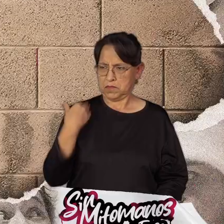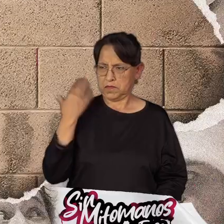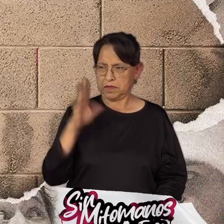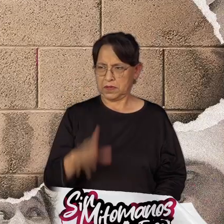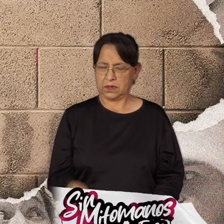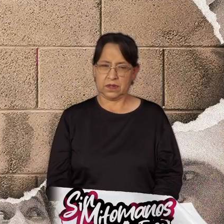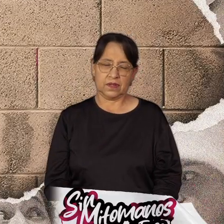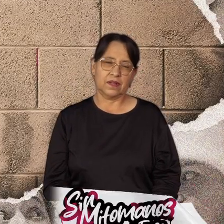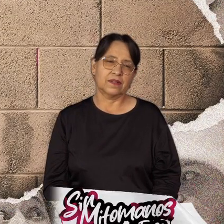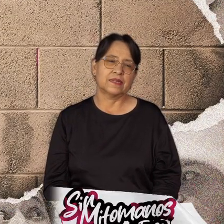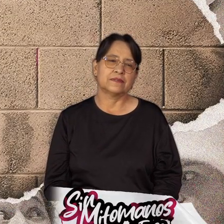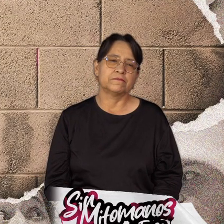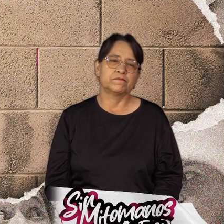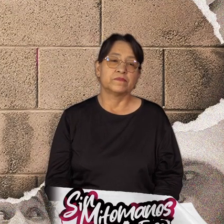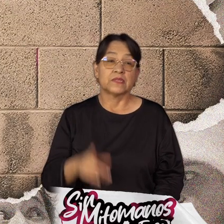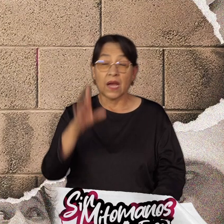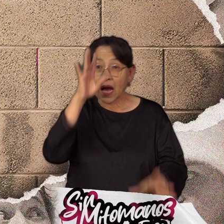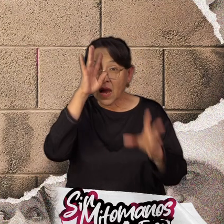sabía.